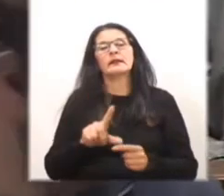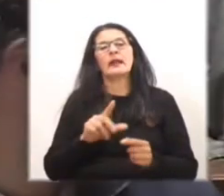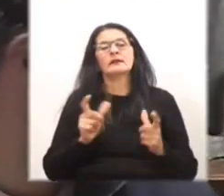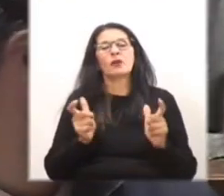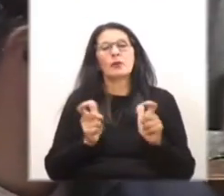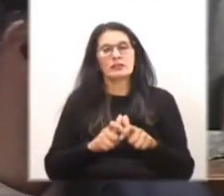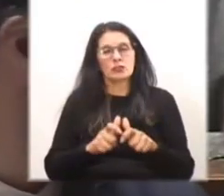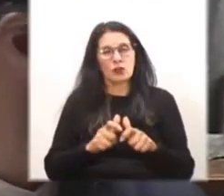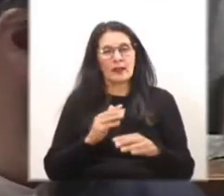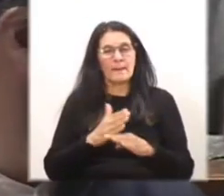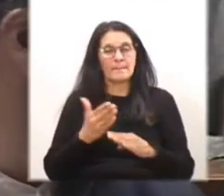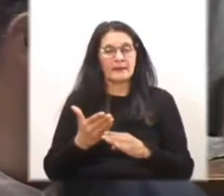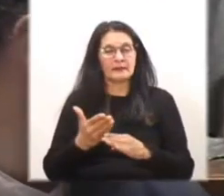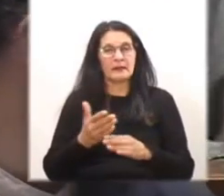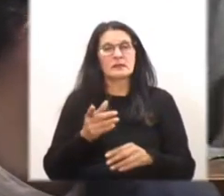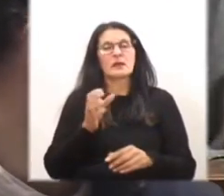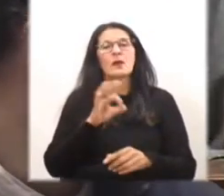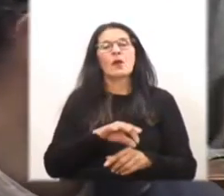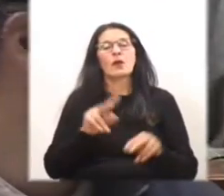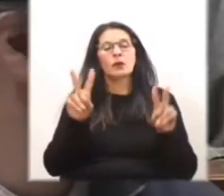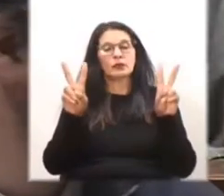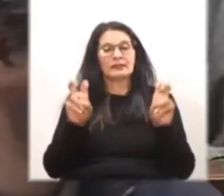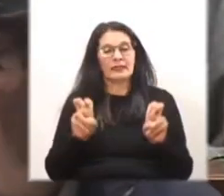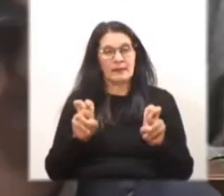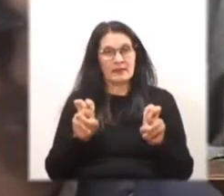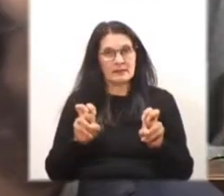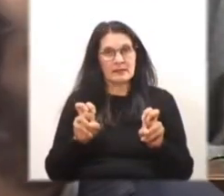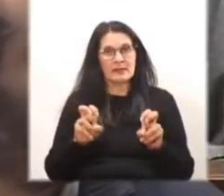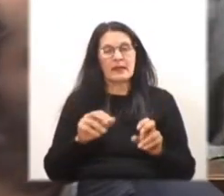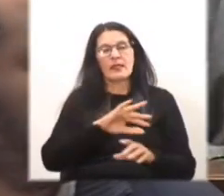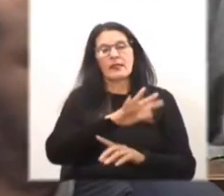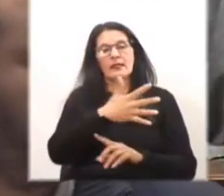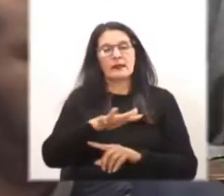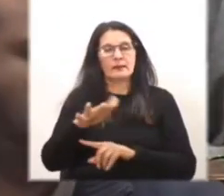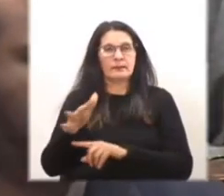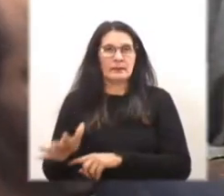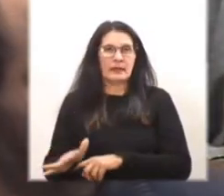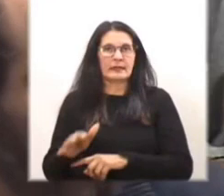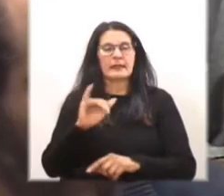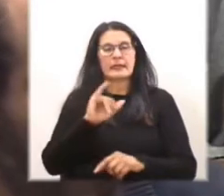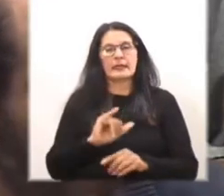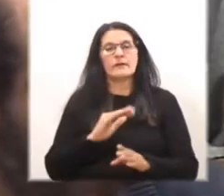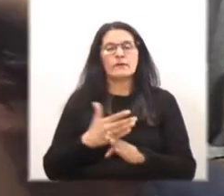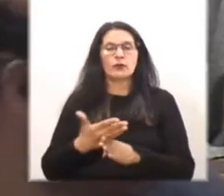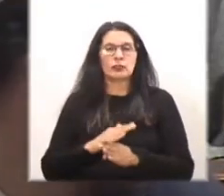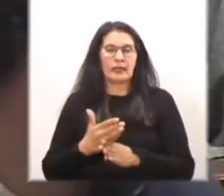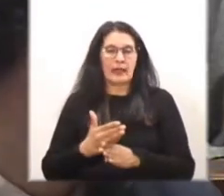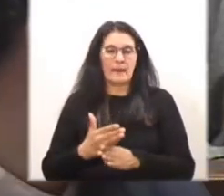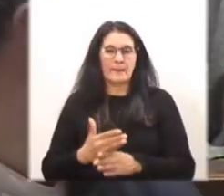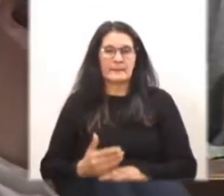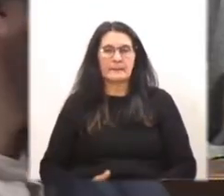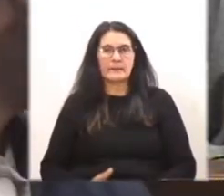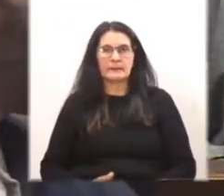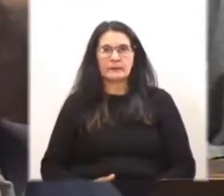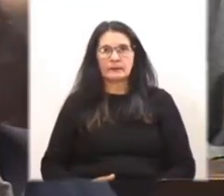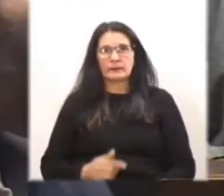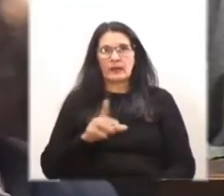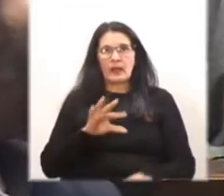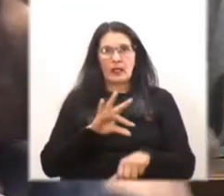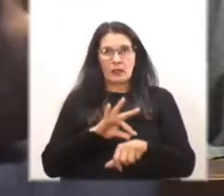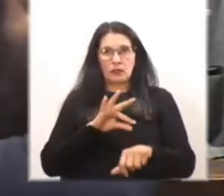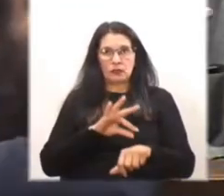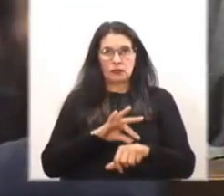mixtas, vinculadas con los temas limítrofes, marítimos y de frontera. El doctor